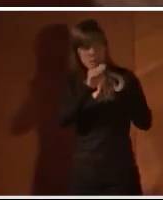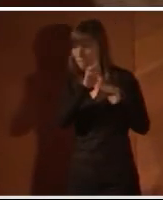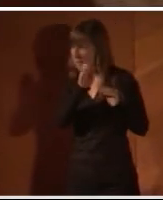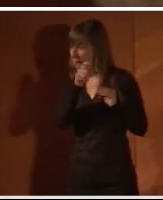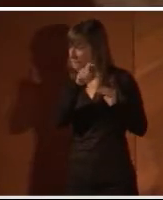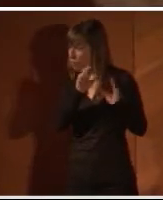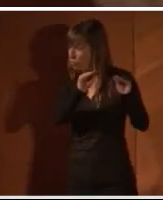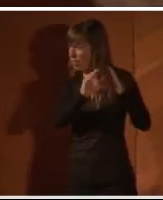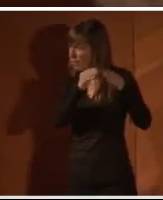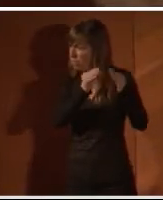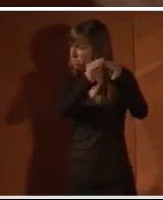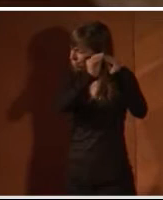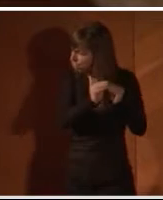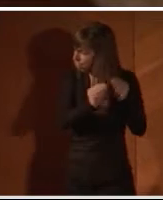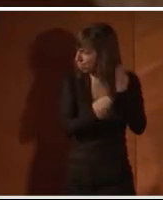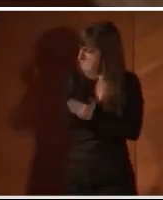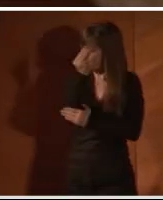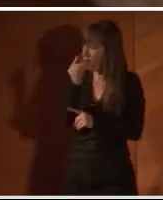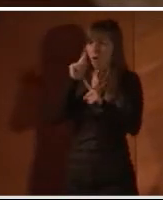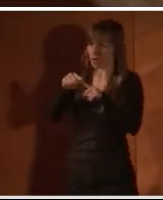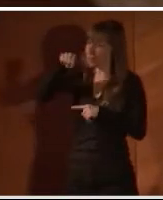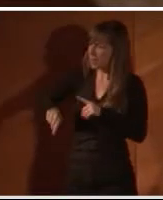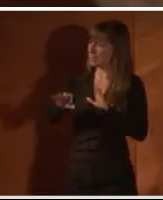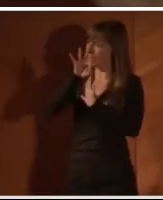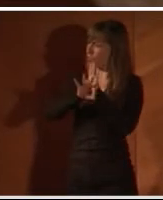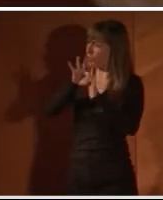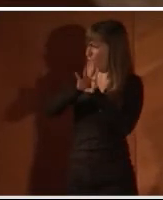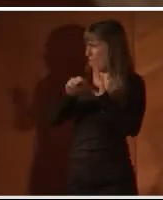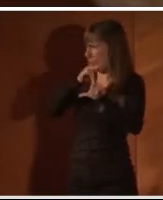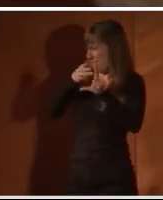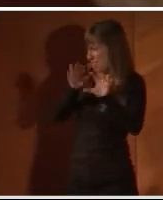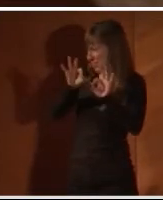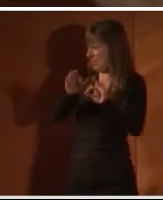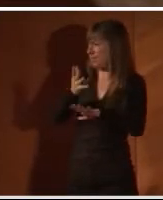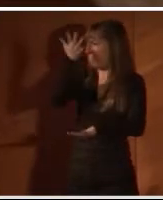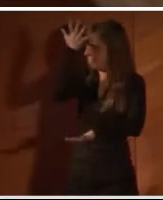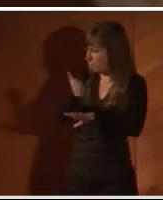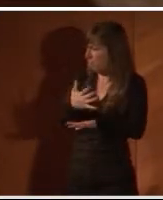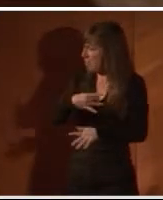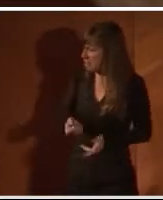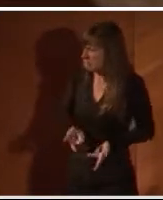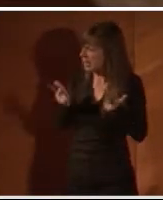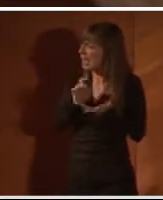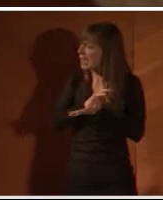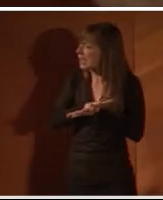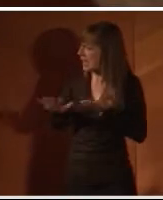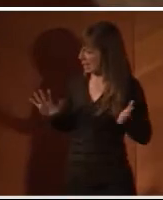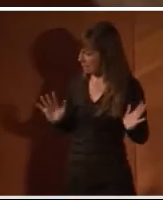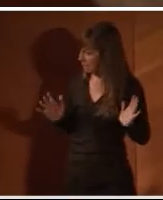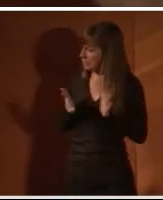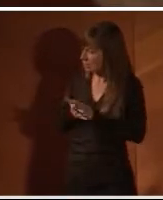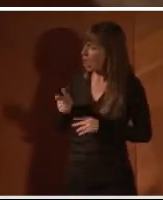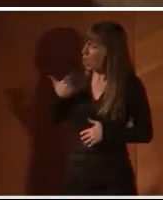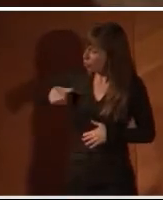este software libre, abierto, pues permite estas cosas, permite que estemos muchos ya en este estilo, en